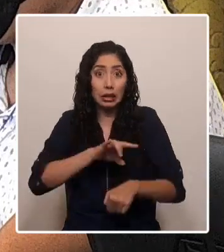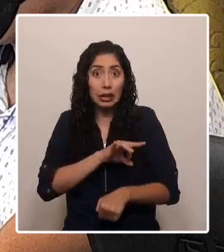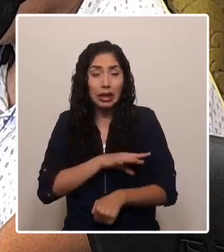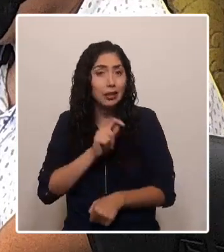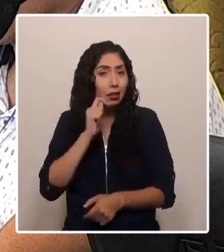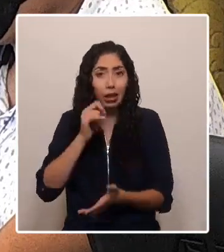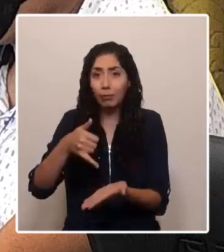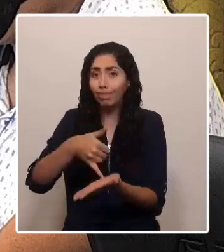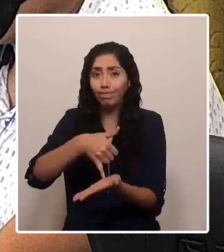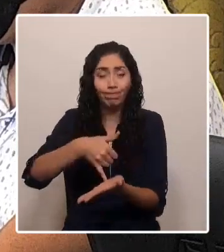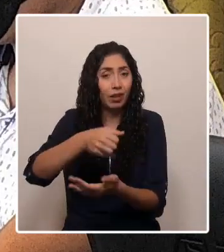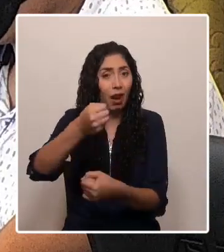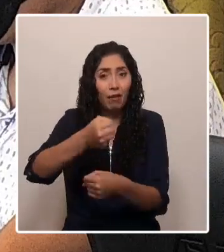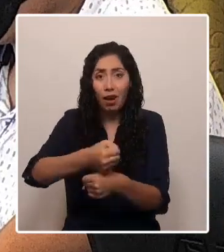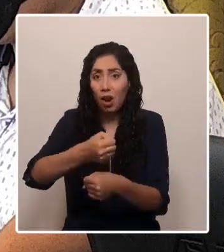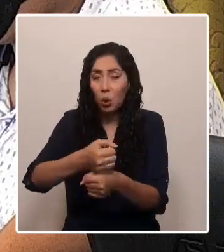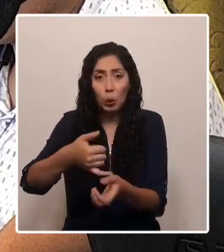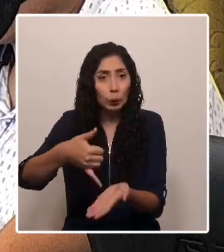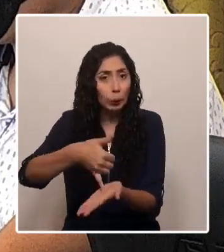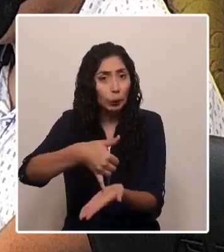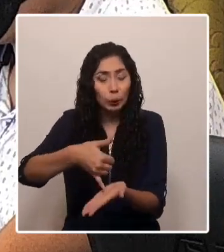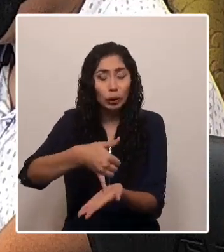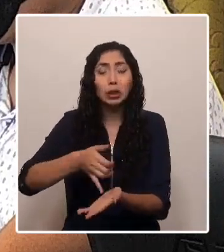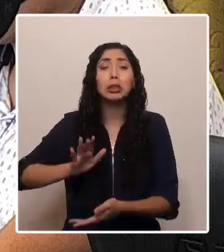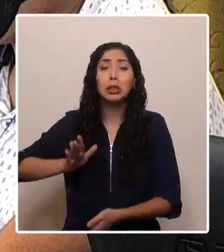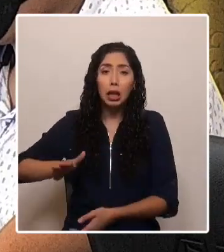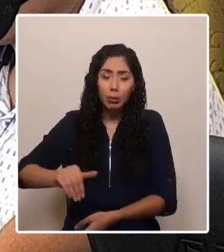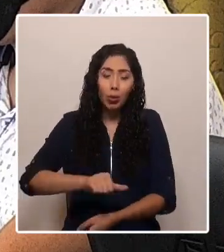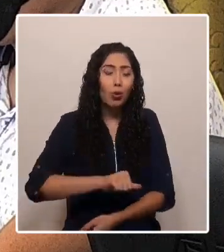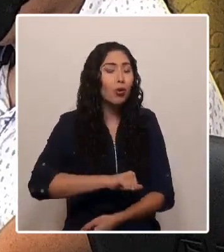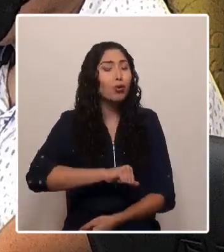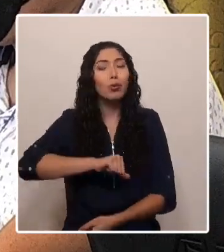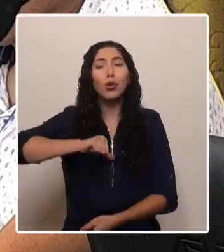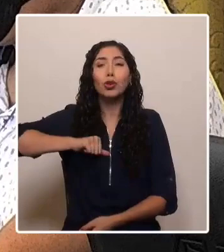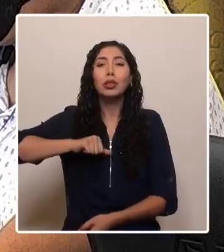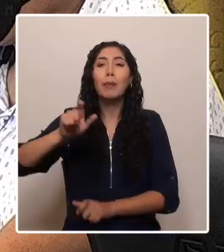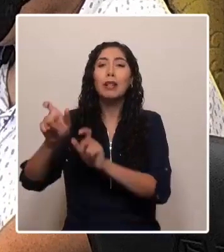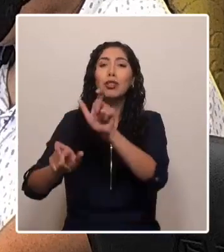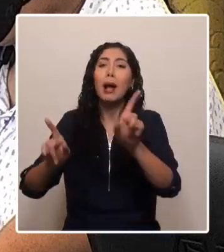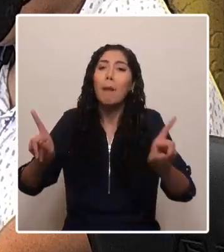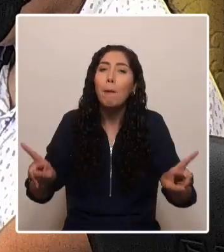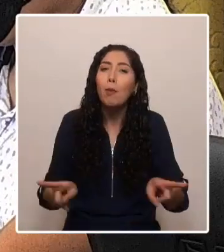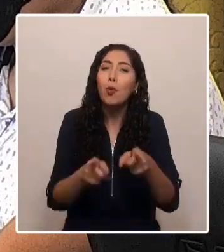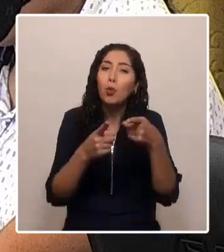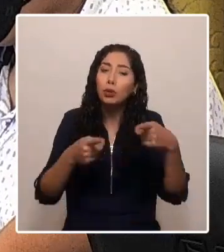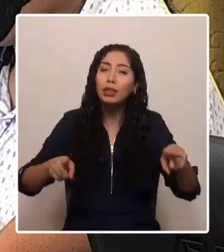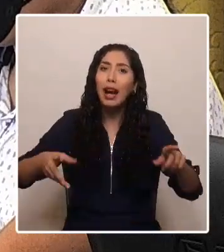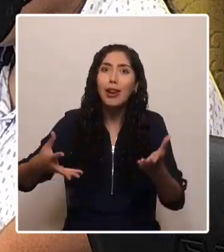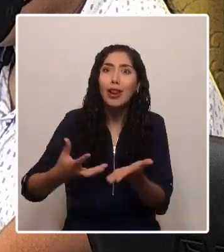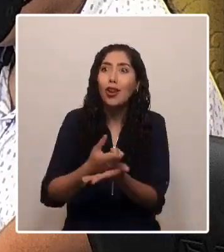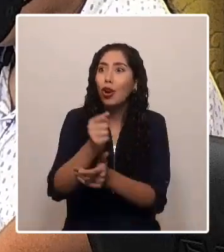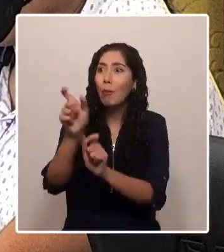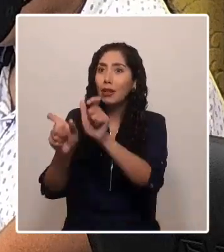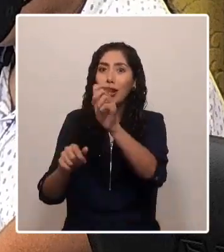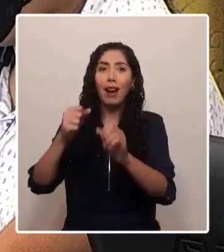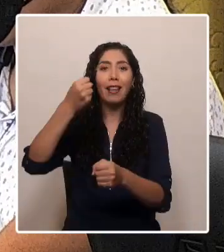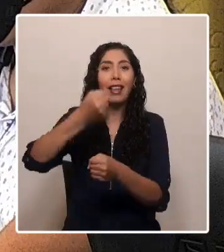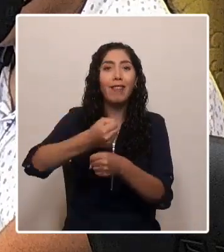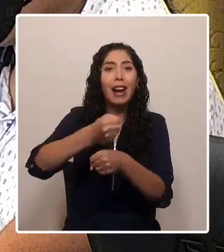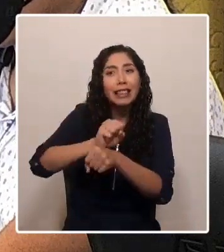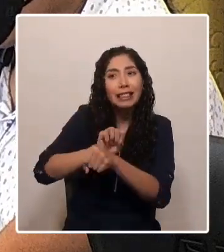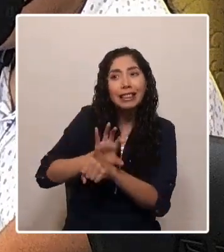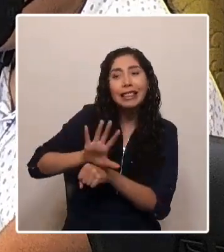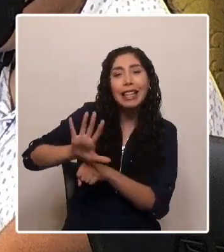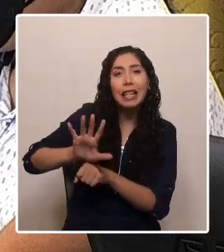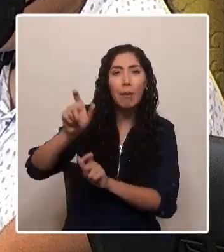precariedad laboral. Nos seguimos enorgulleciendo y vibrando con nuestros músicos, los logros de nuestros cineastas, el talento de nuestras actrices